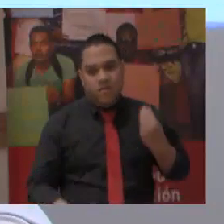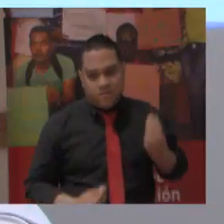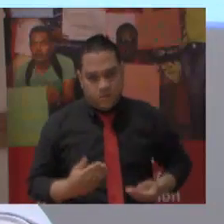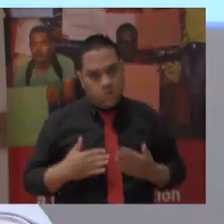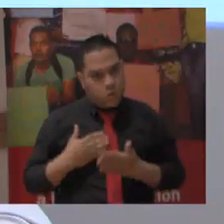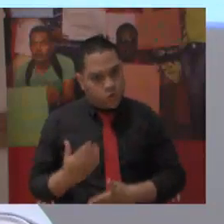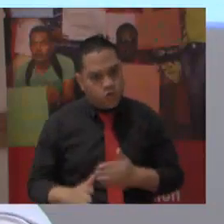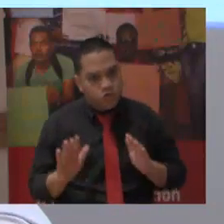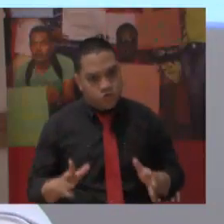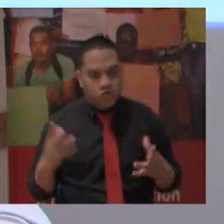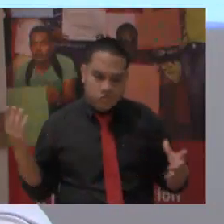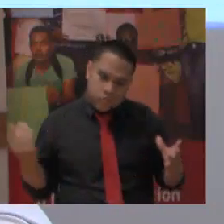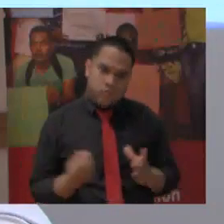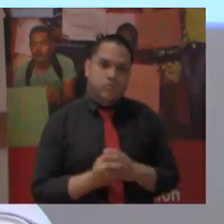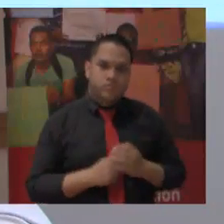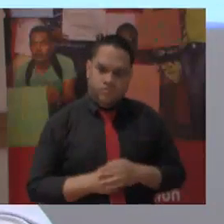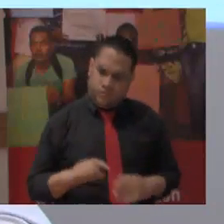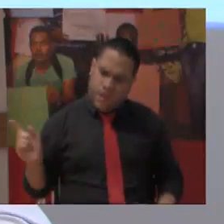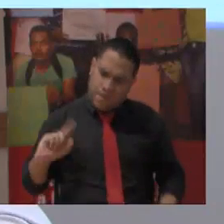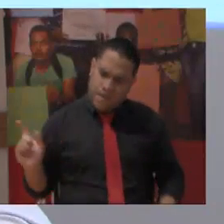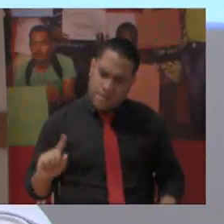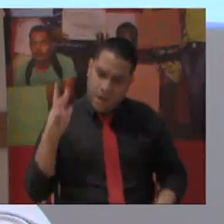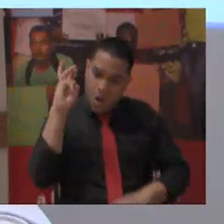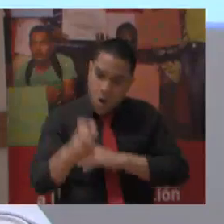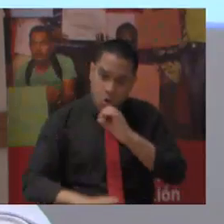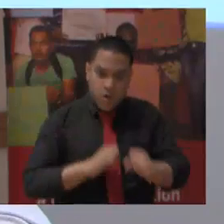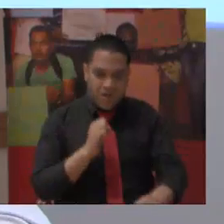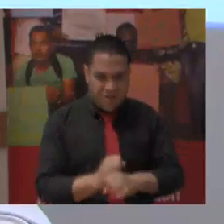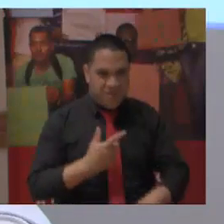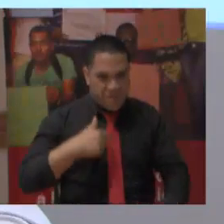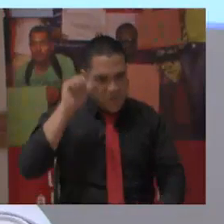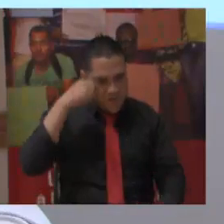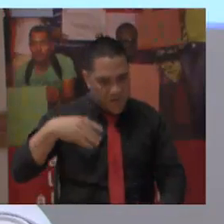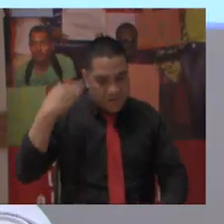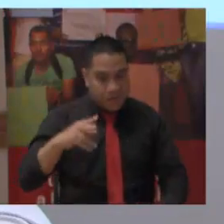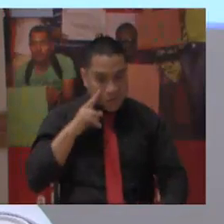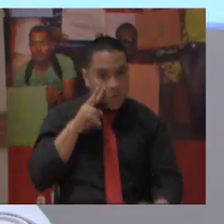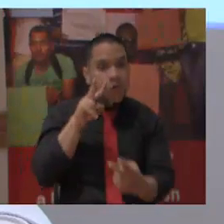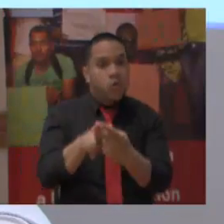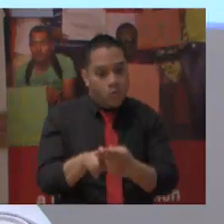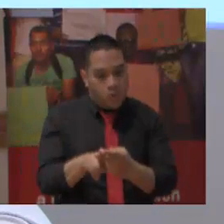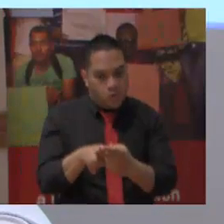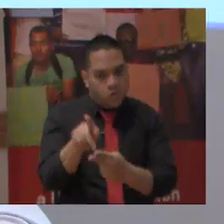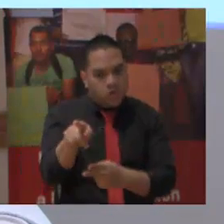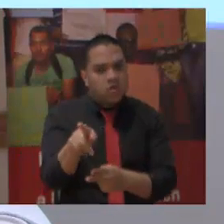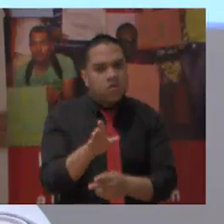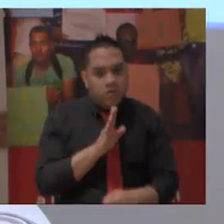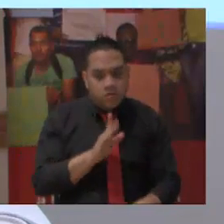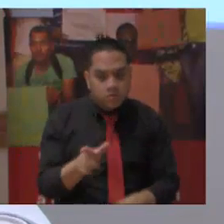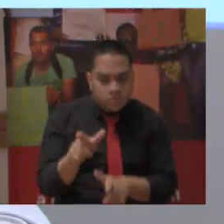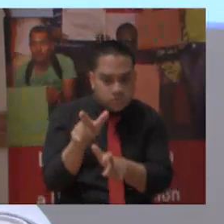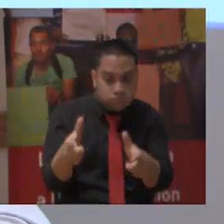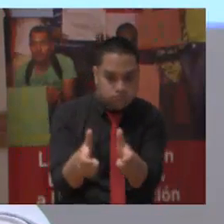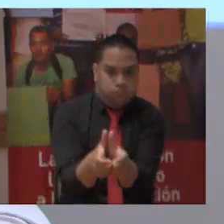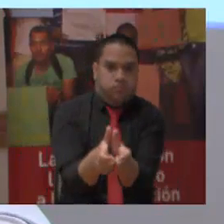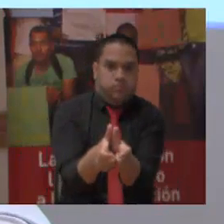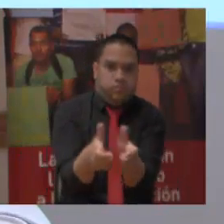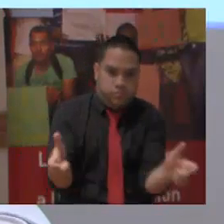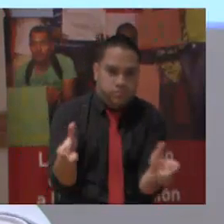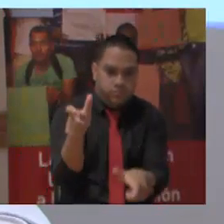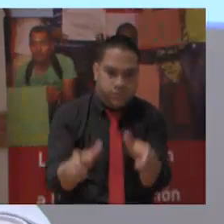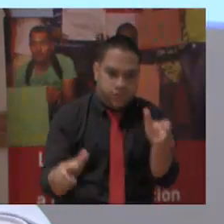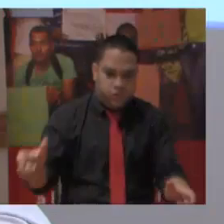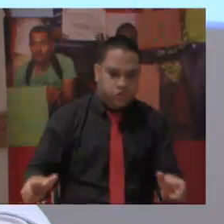Y durante 8 años conocí y tuve la oportunidad y la bendición de interactuar con centenares